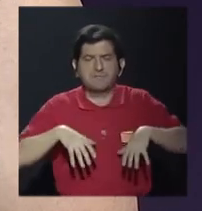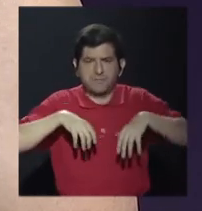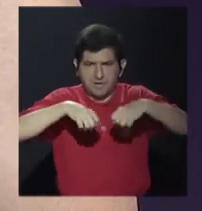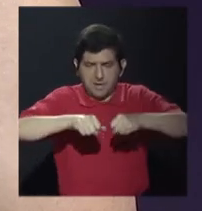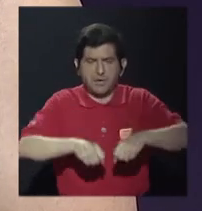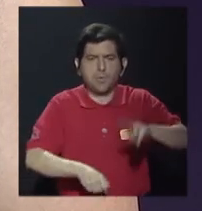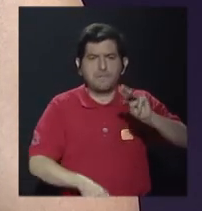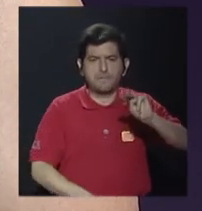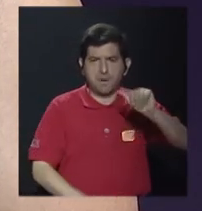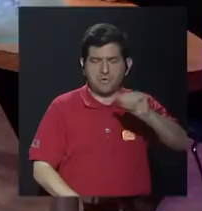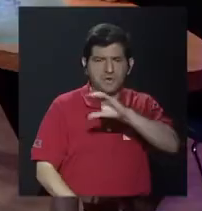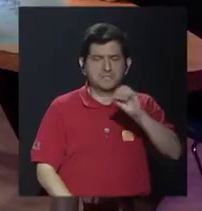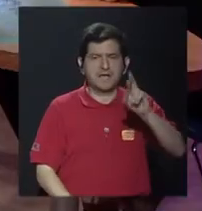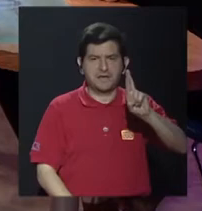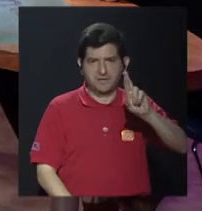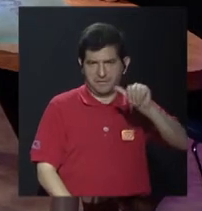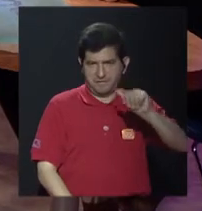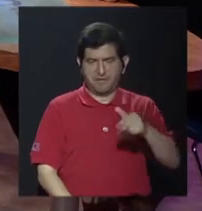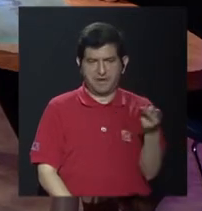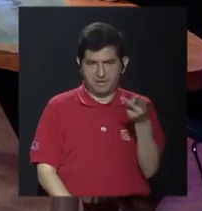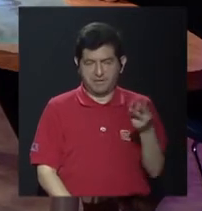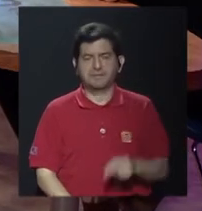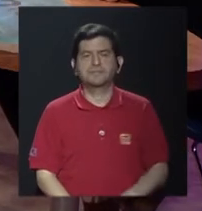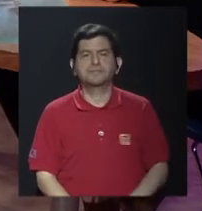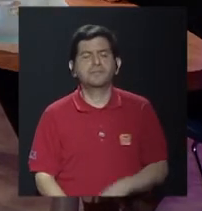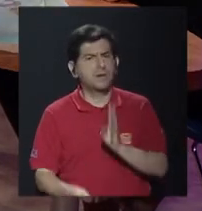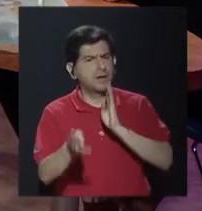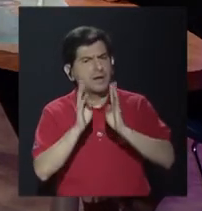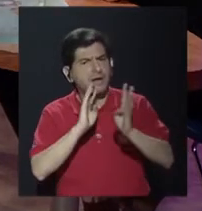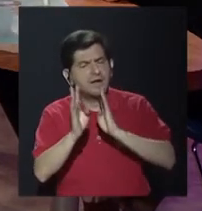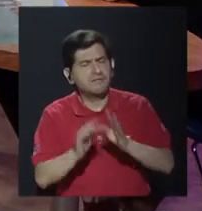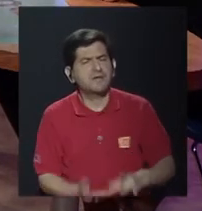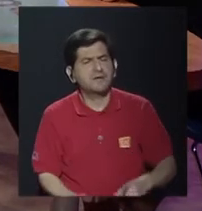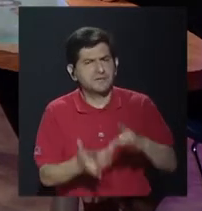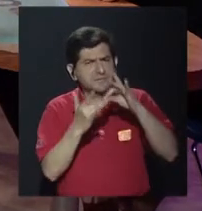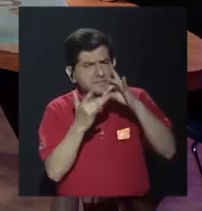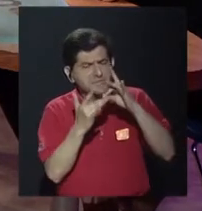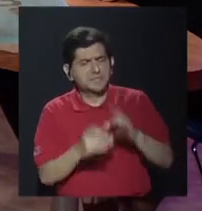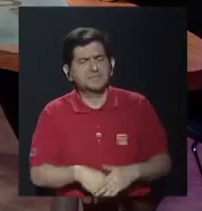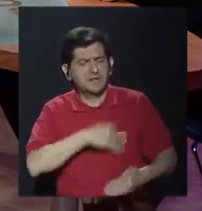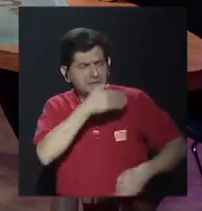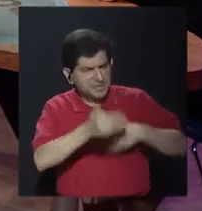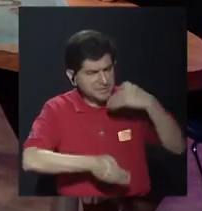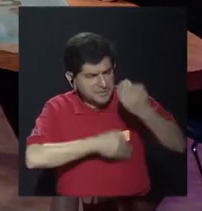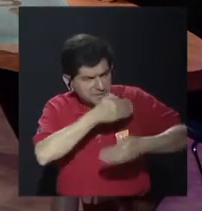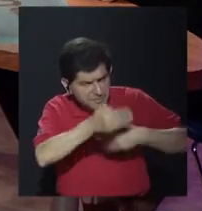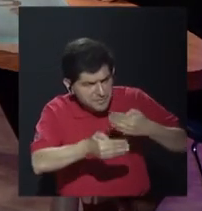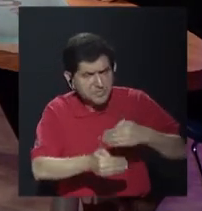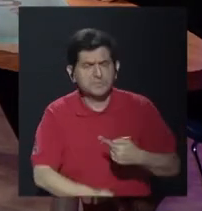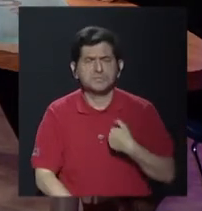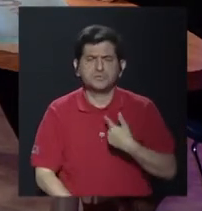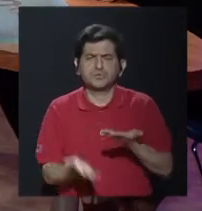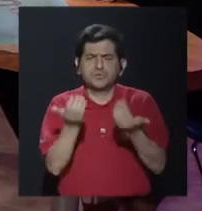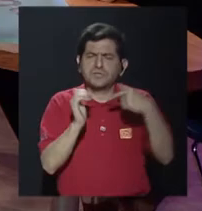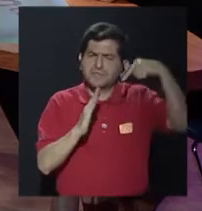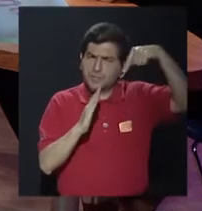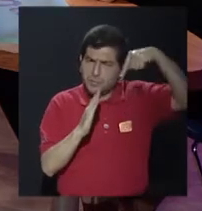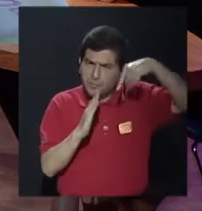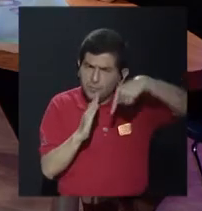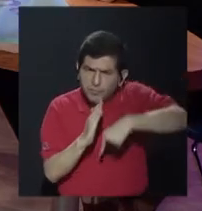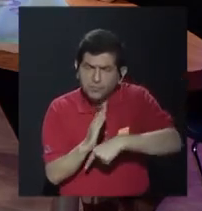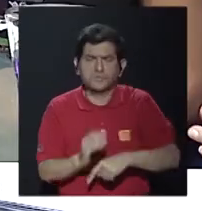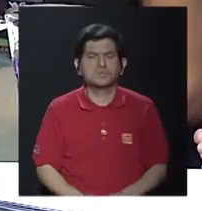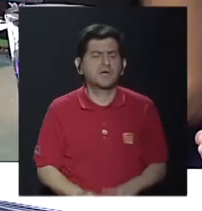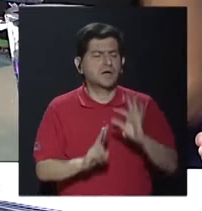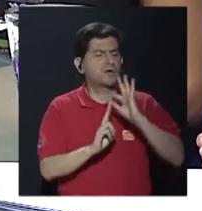de Mauricio Álvarez y Rebeca Arguedas. Estamos conversando sobre todo lo que ha sido este proceso y me gustaría que profundizáramos un poco sobre